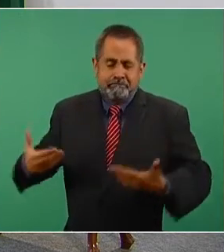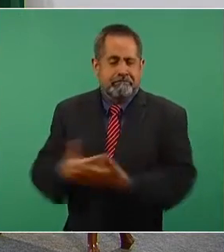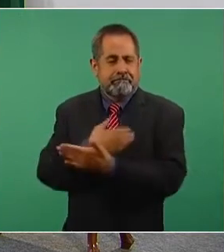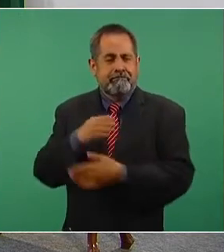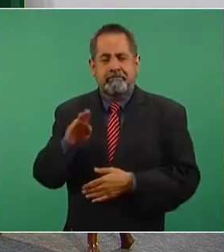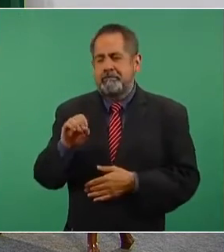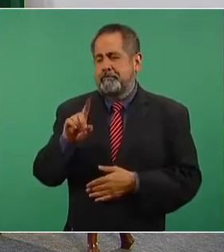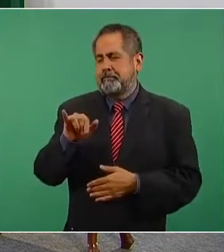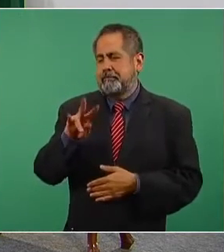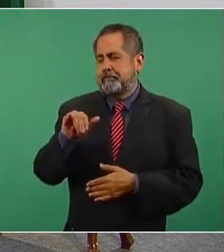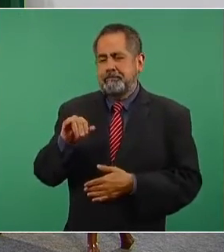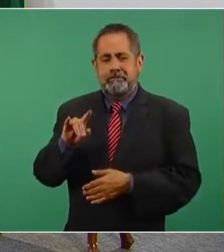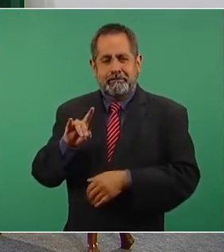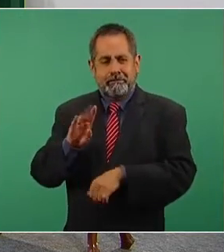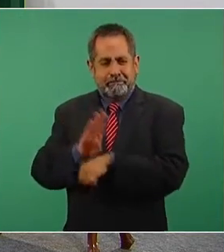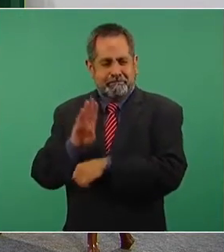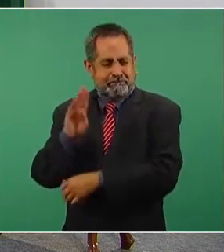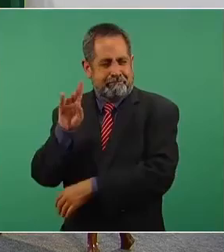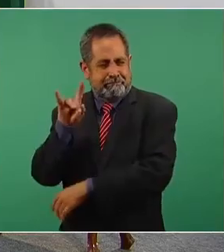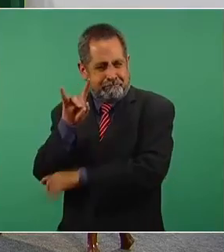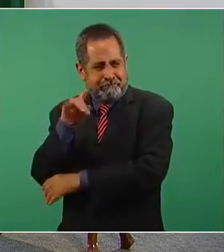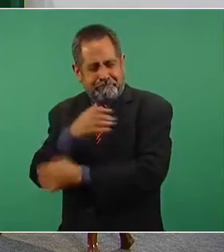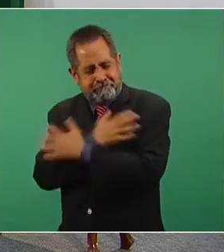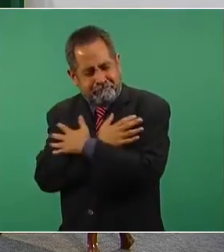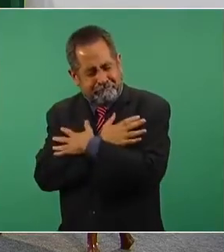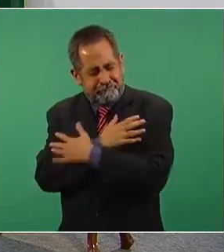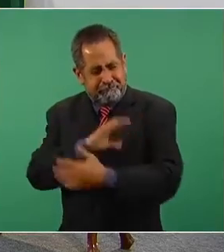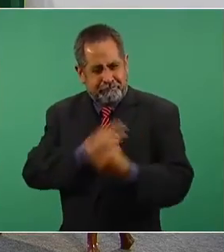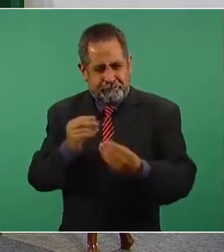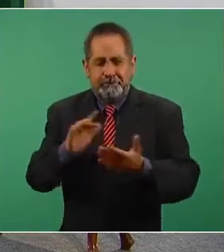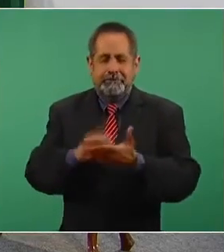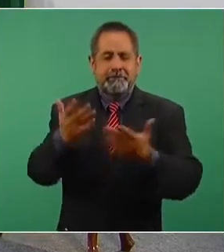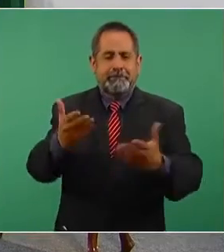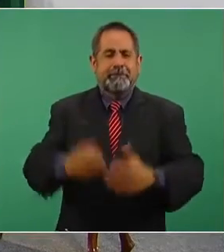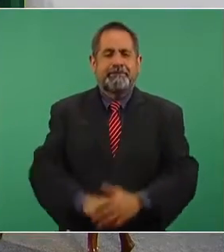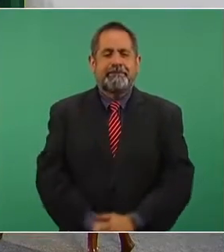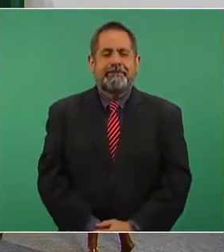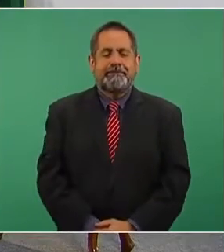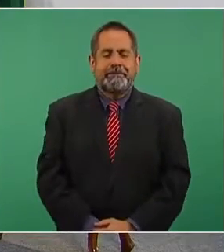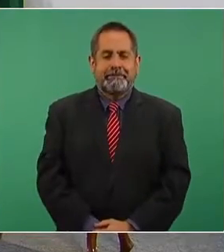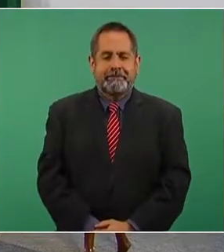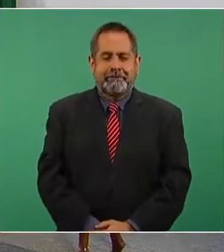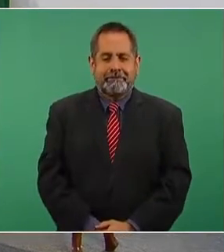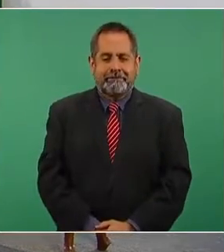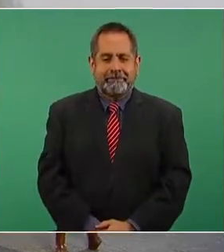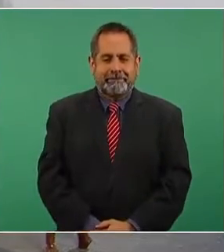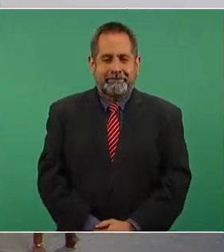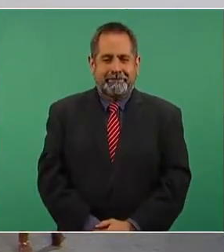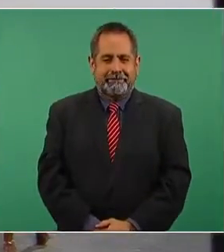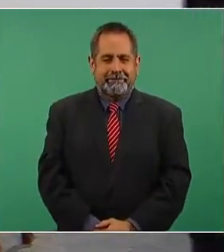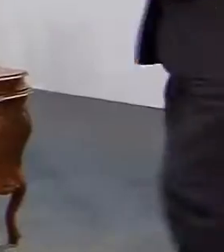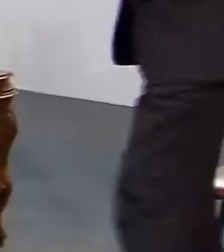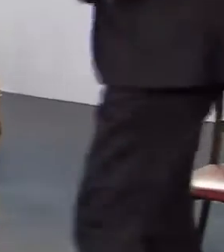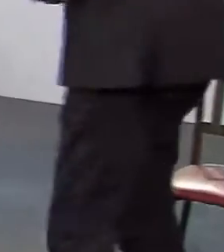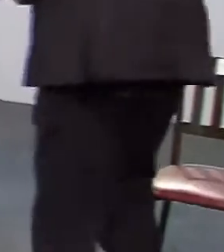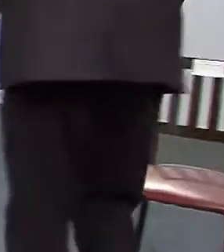bolivianos. Así que los queremos mucho. Muchas gracias. Vamos, Luis.